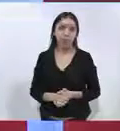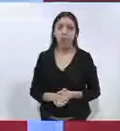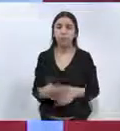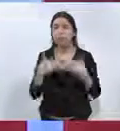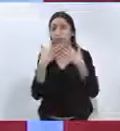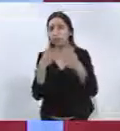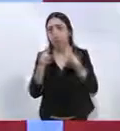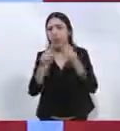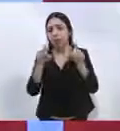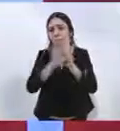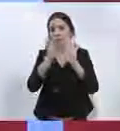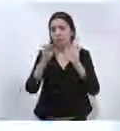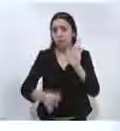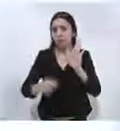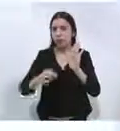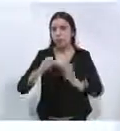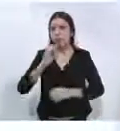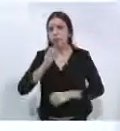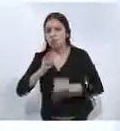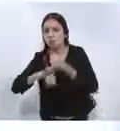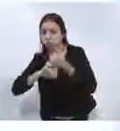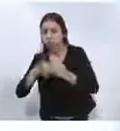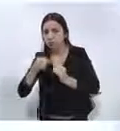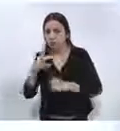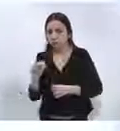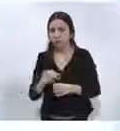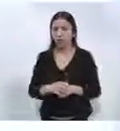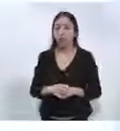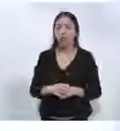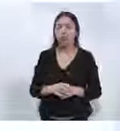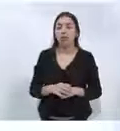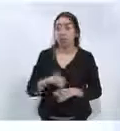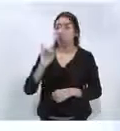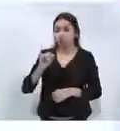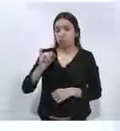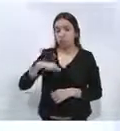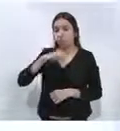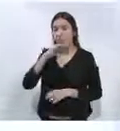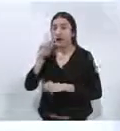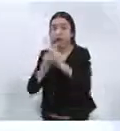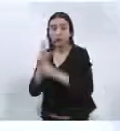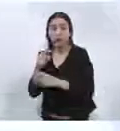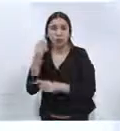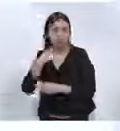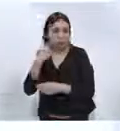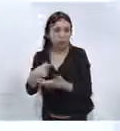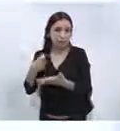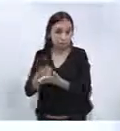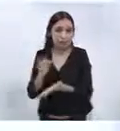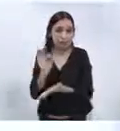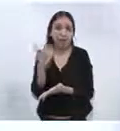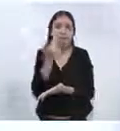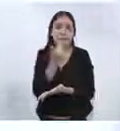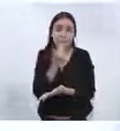de los compromisos? Vos sabés que es bastante bien, ¿verdad? Si bien tenemos morosidad, uh-huh, como cualquier ente financiero, sí,